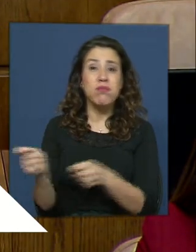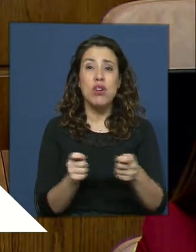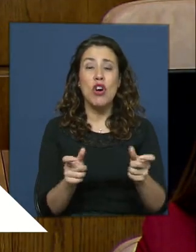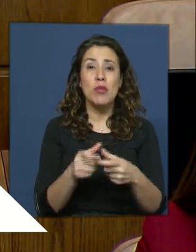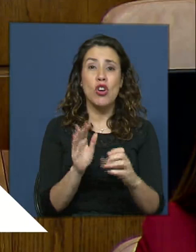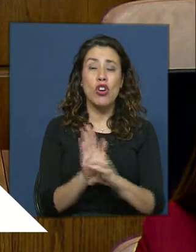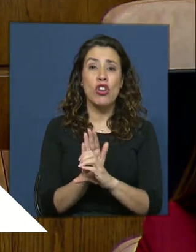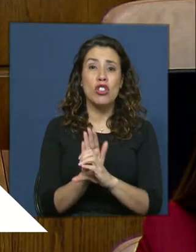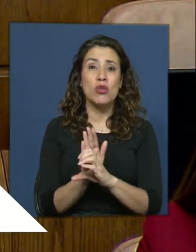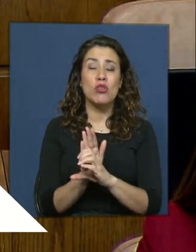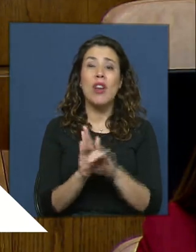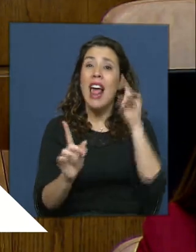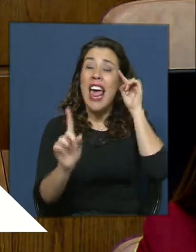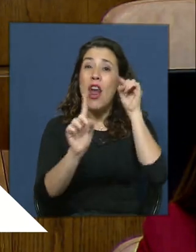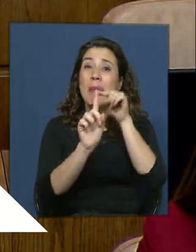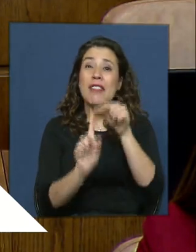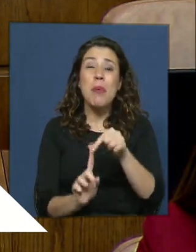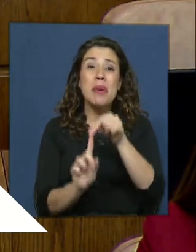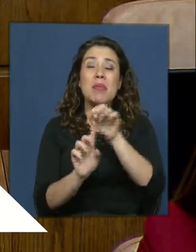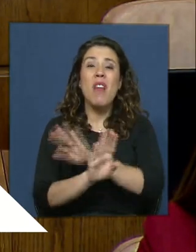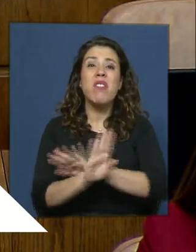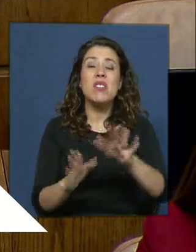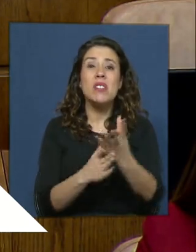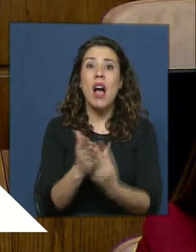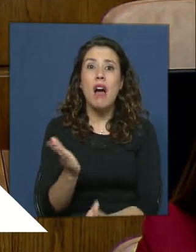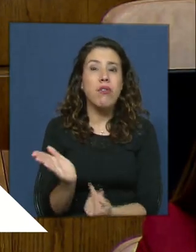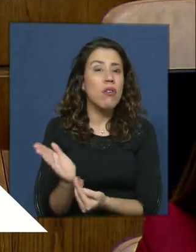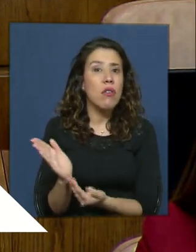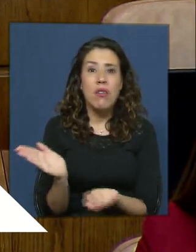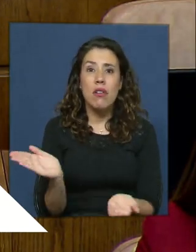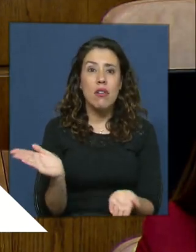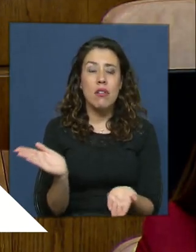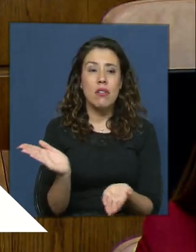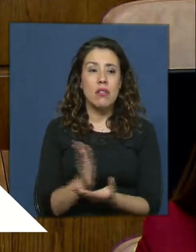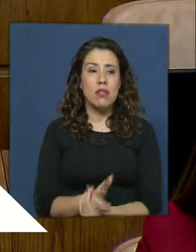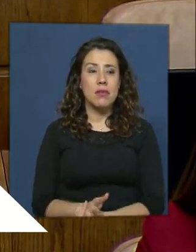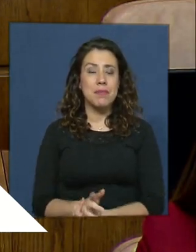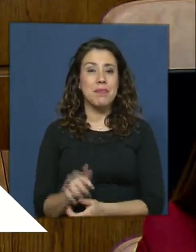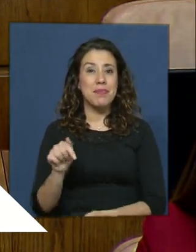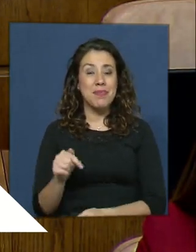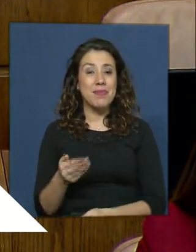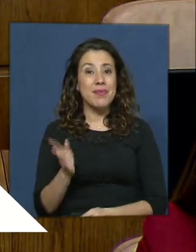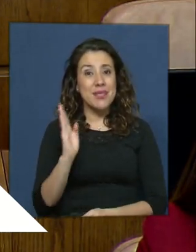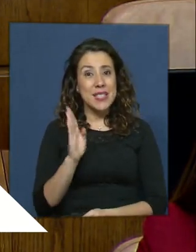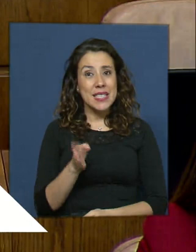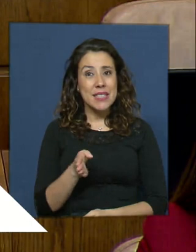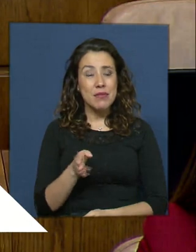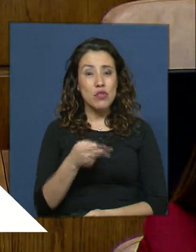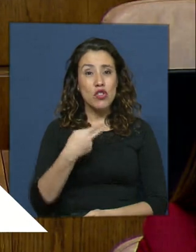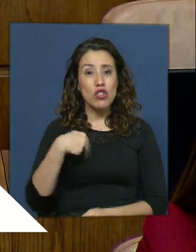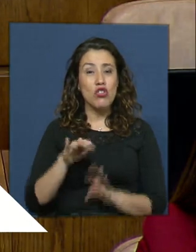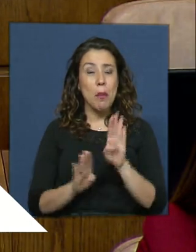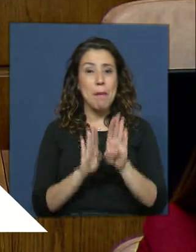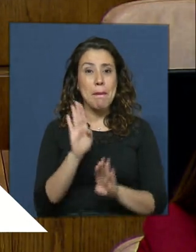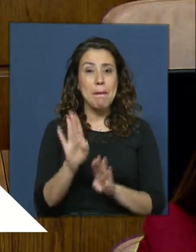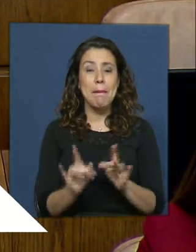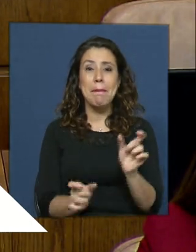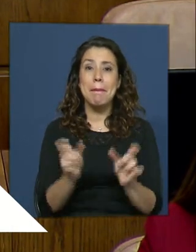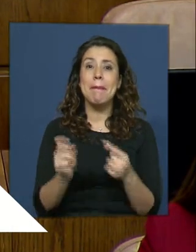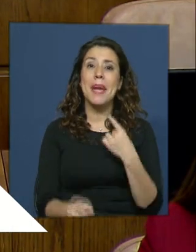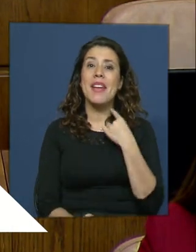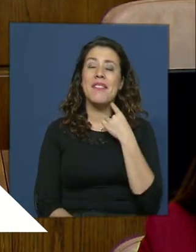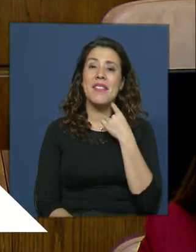quitó, insisto, el corazón y el espíritu original a este proyecto. Hoy tenemos el deber, como Estado, de proteger a las